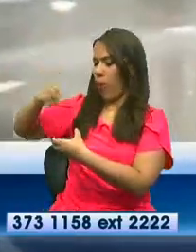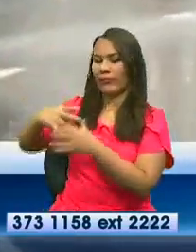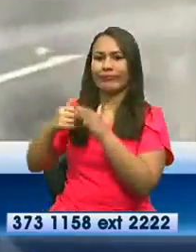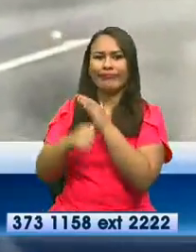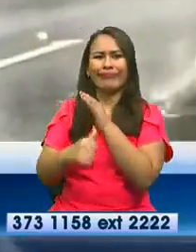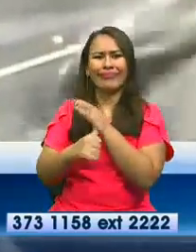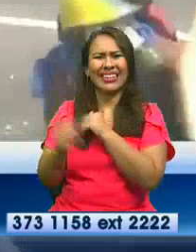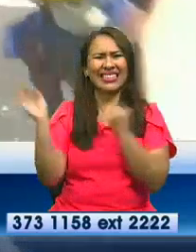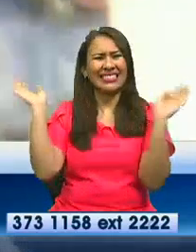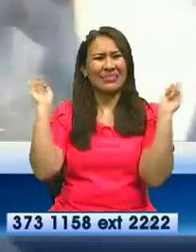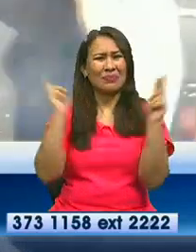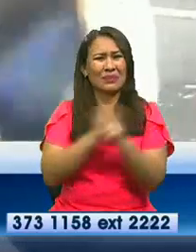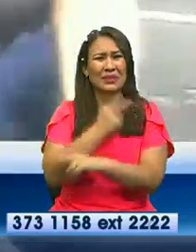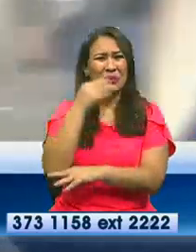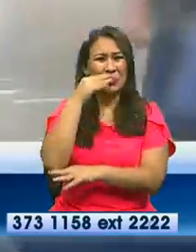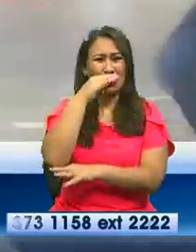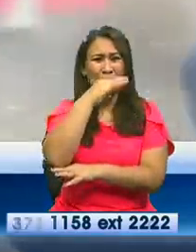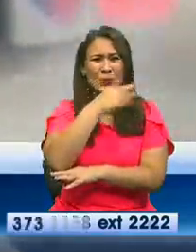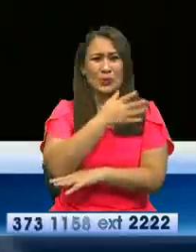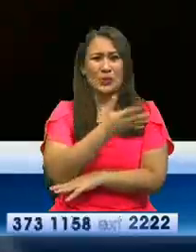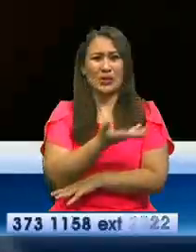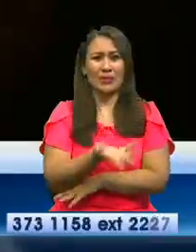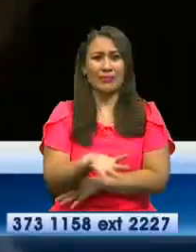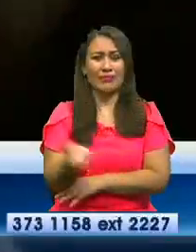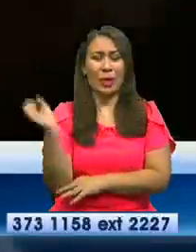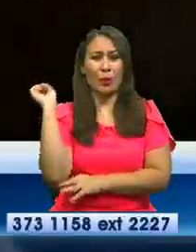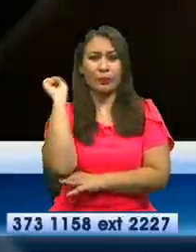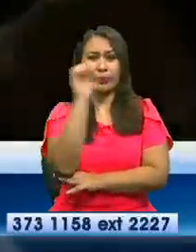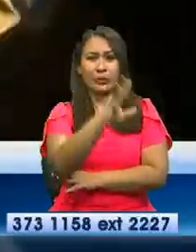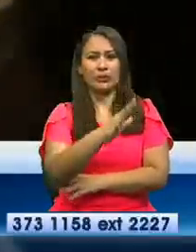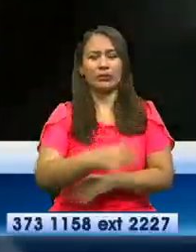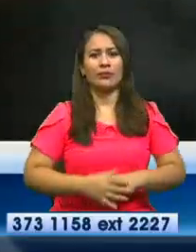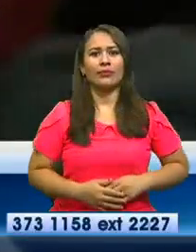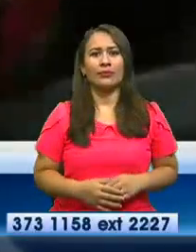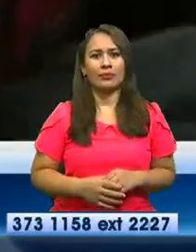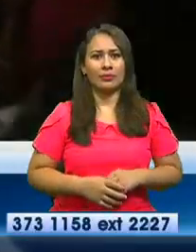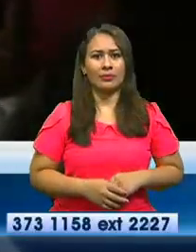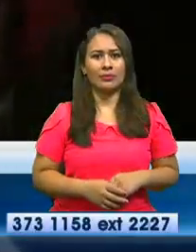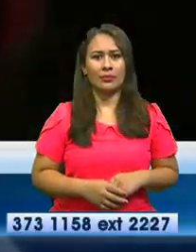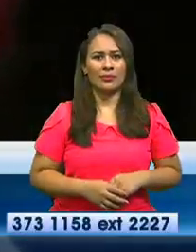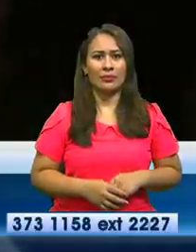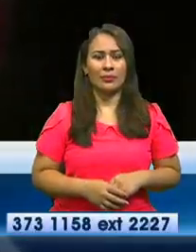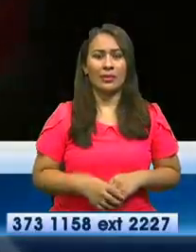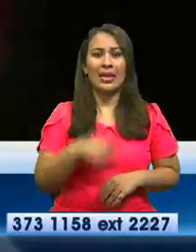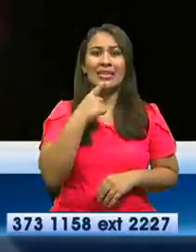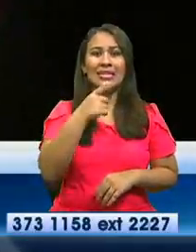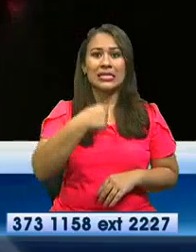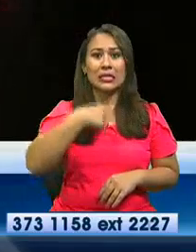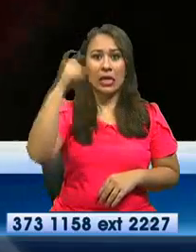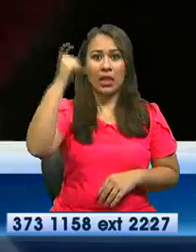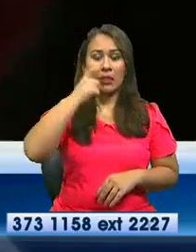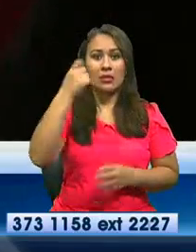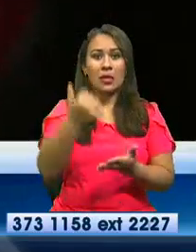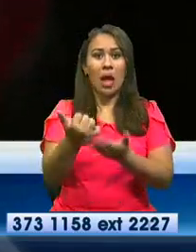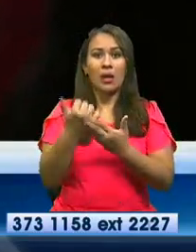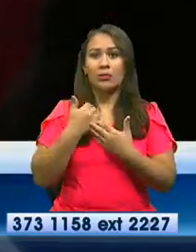guerra sucia de heces contra gases. ¡Necesito que la pintura la juegue!